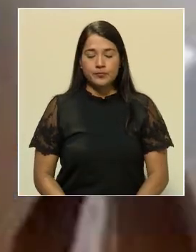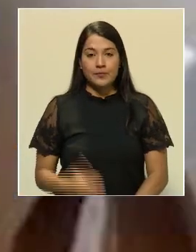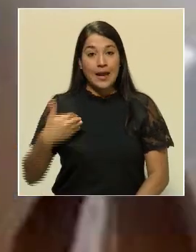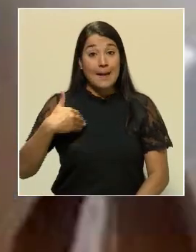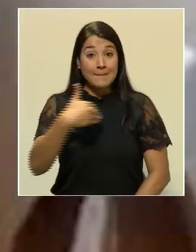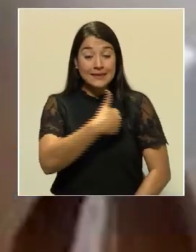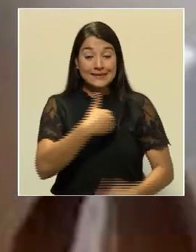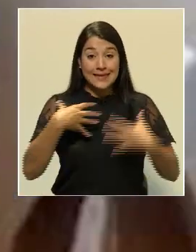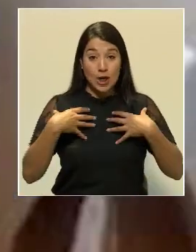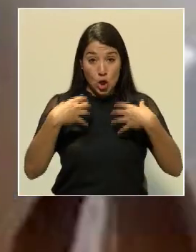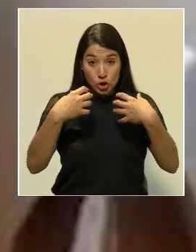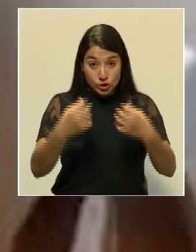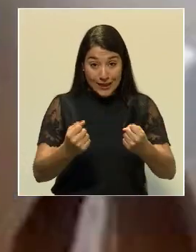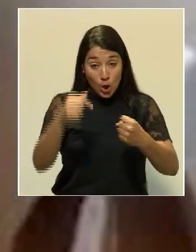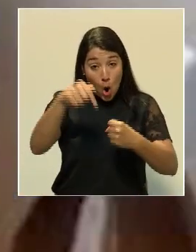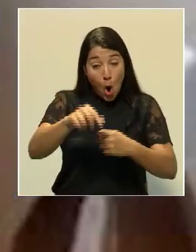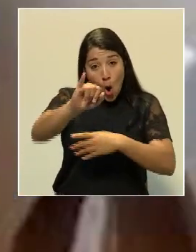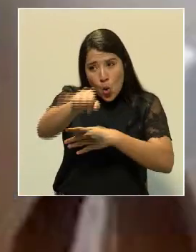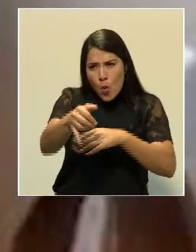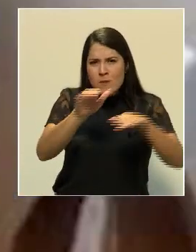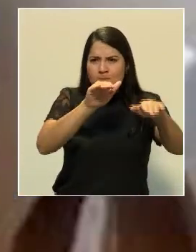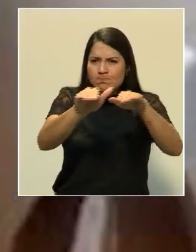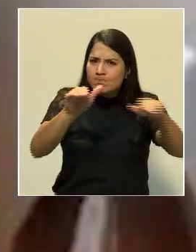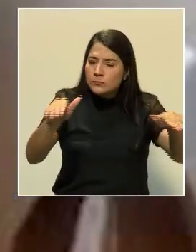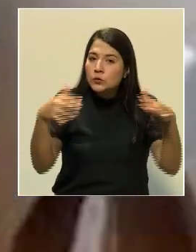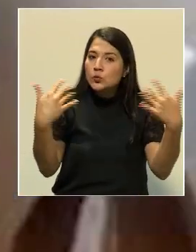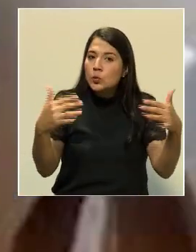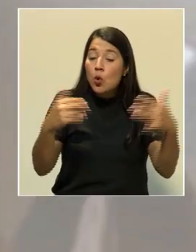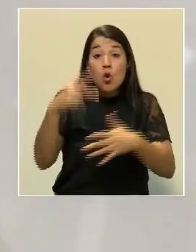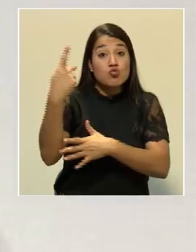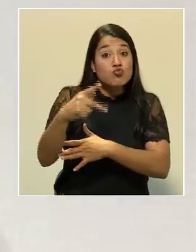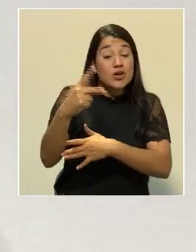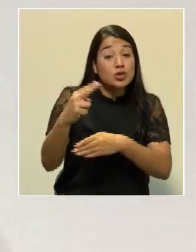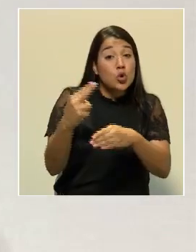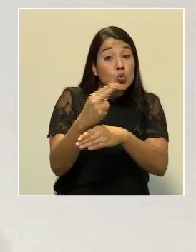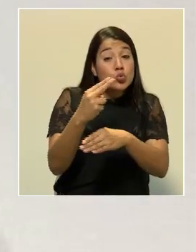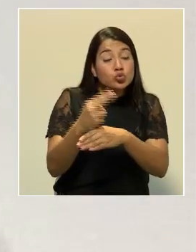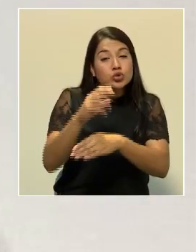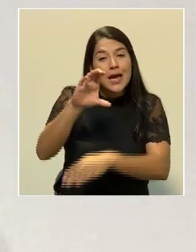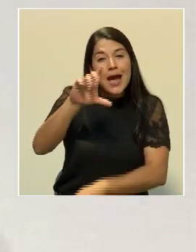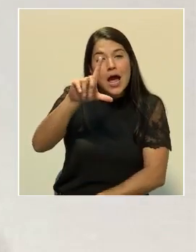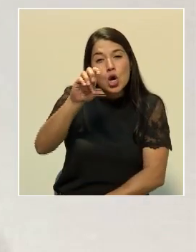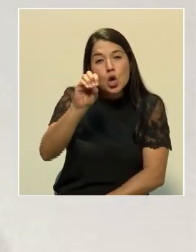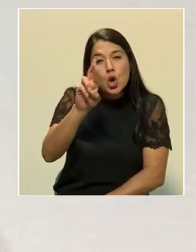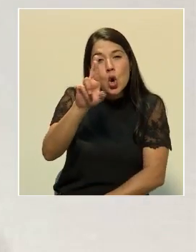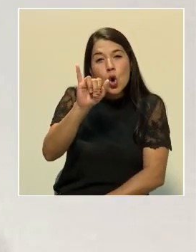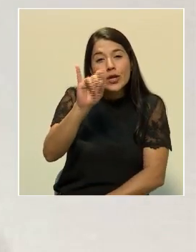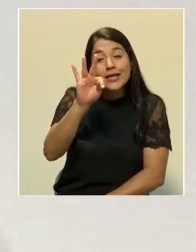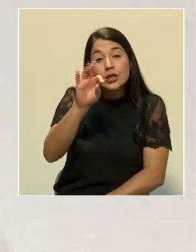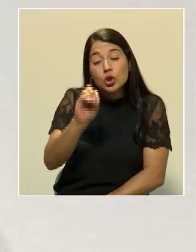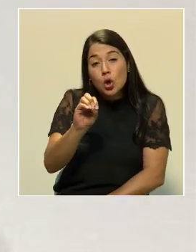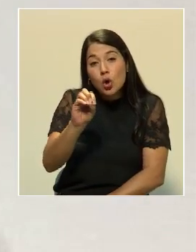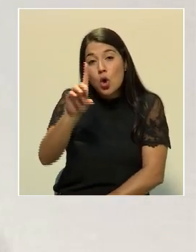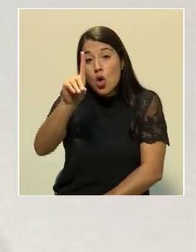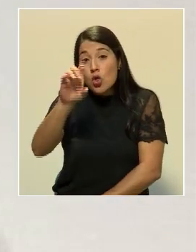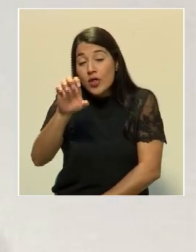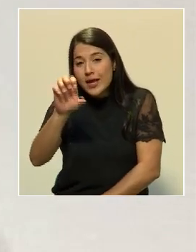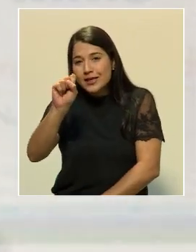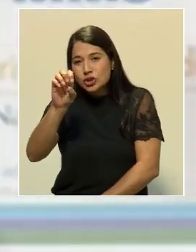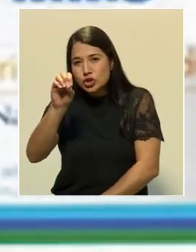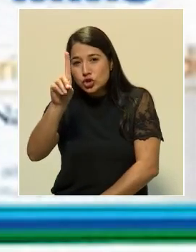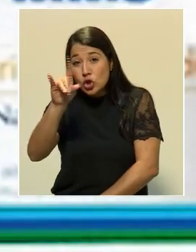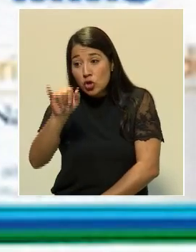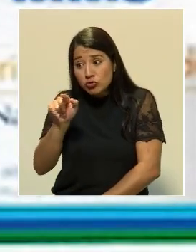El Ministerio de Salud alertó este jueves sobre el riesgo del uso de clorito de sodio y dióxido de cloro como un tratamiento efectivo